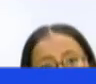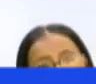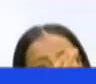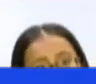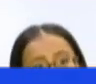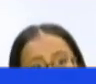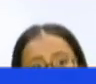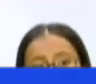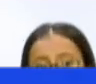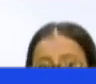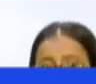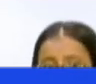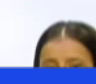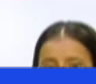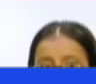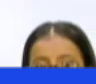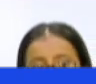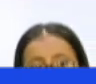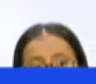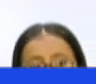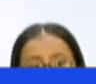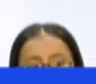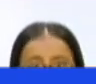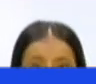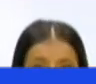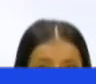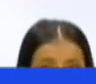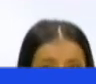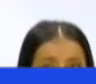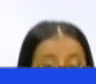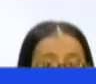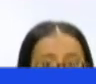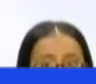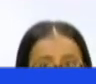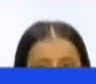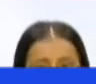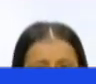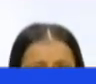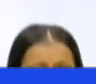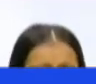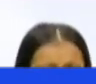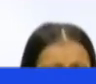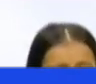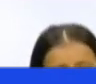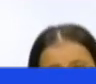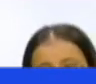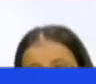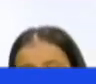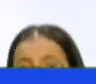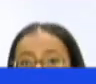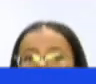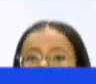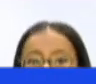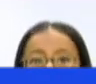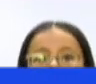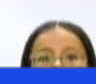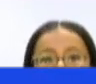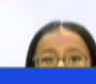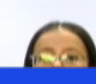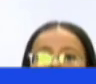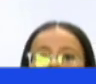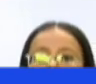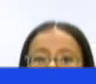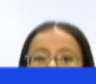Ramón Mata Gualdurraga. En dicha reunión se discutió la candidatura a la presidencia